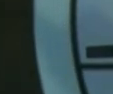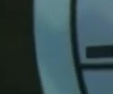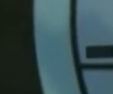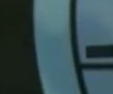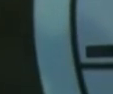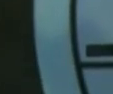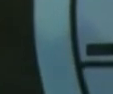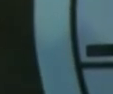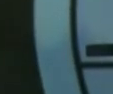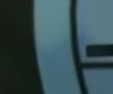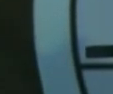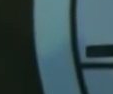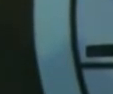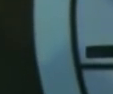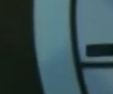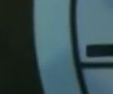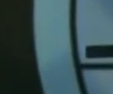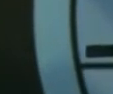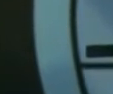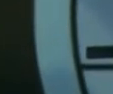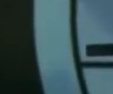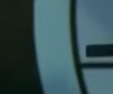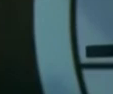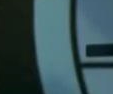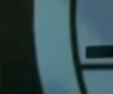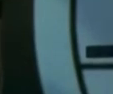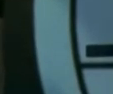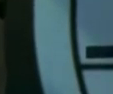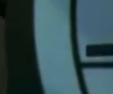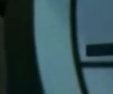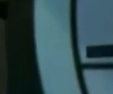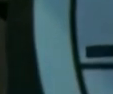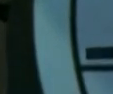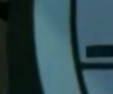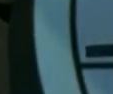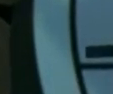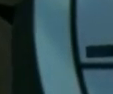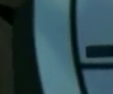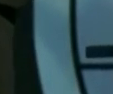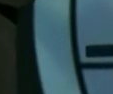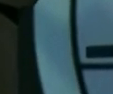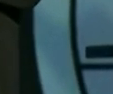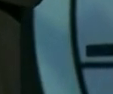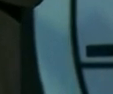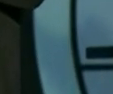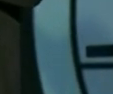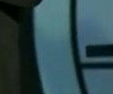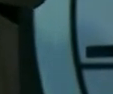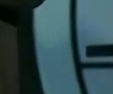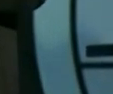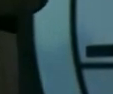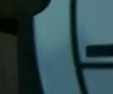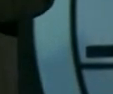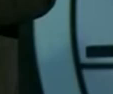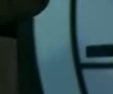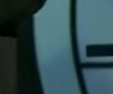demasiada cercanía entre una murga y otra como para decidirse, ¿no? Es que yo lo tengo muy complicado. En realidad, el nivel que hemos visto en esta final me lo pone